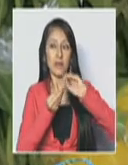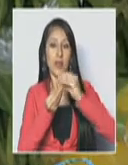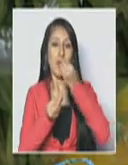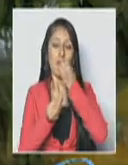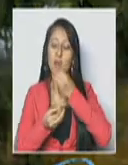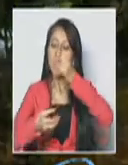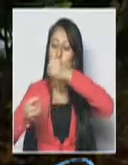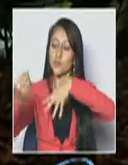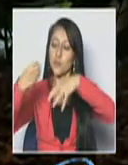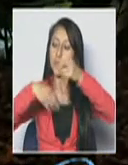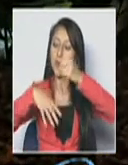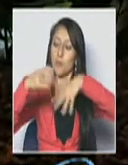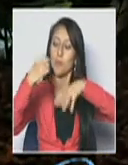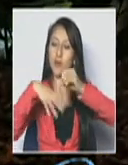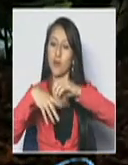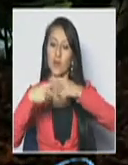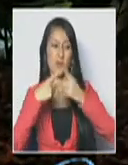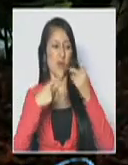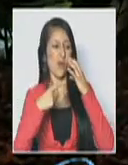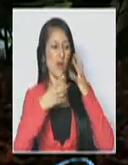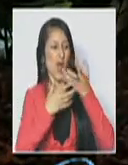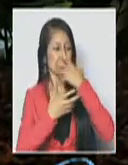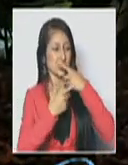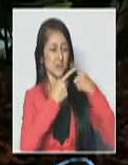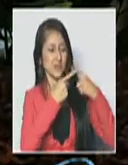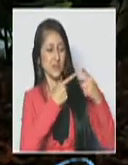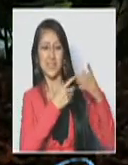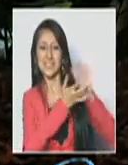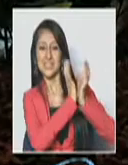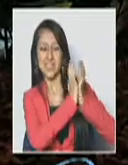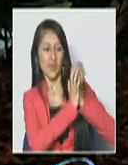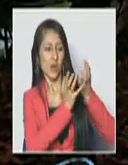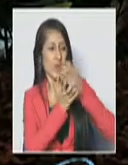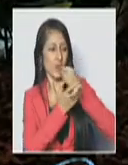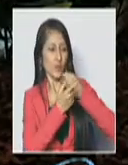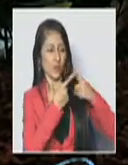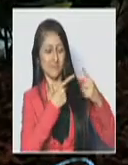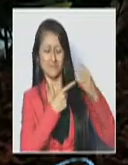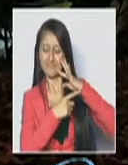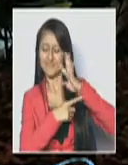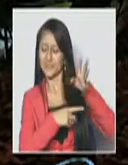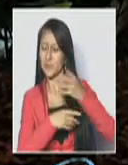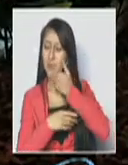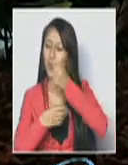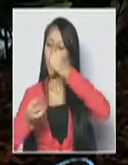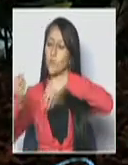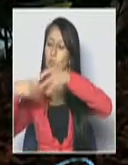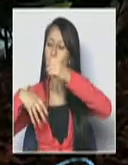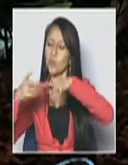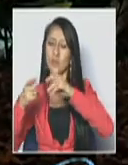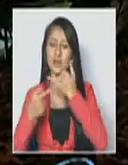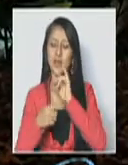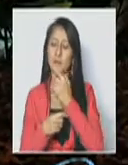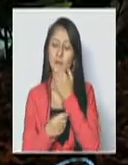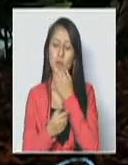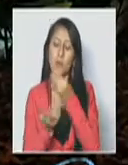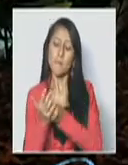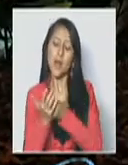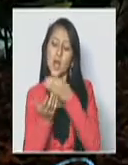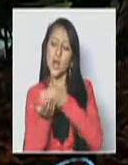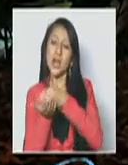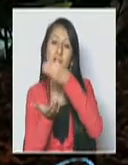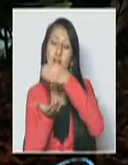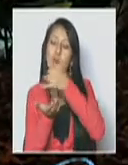supermercado que de la galería entonces en vez de comerme estas frutas me la tomo en un juguito de